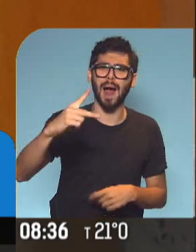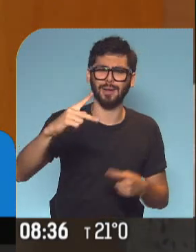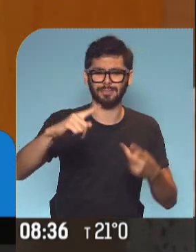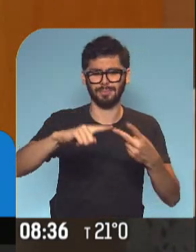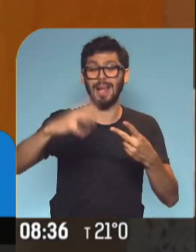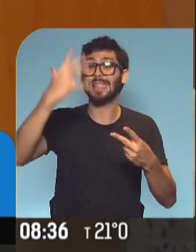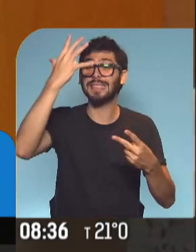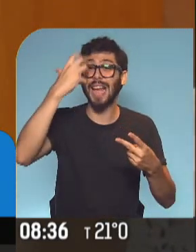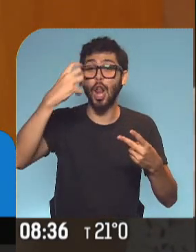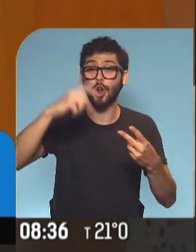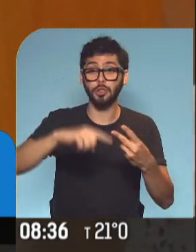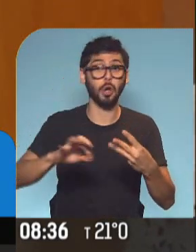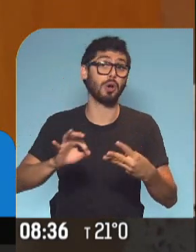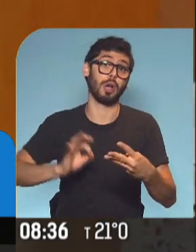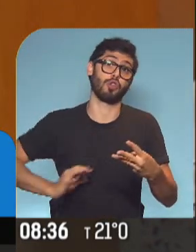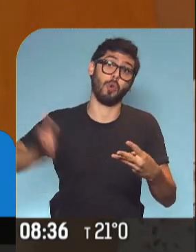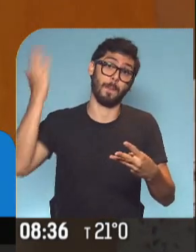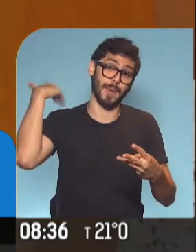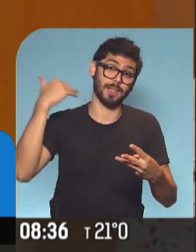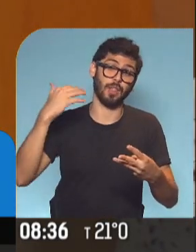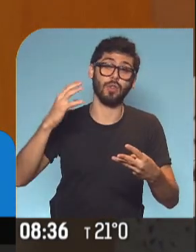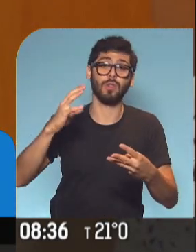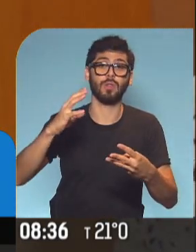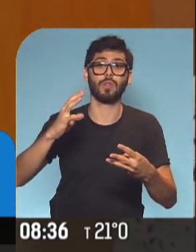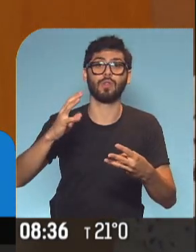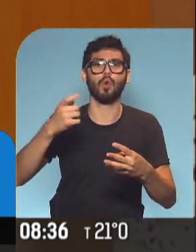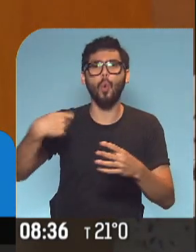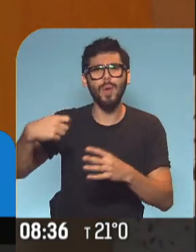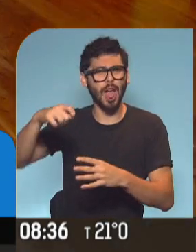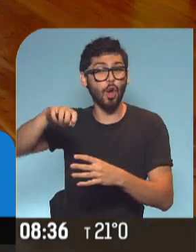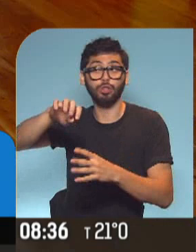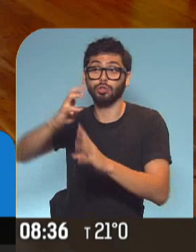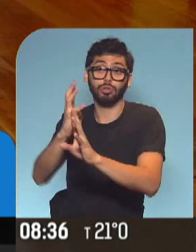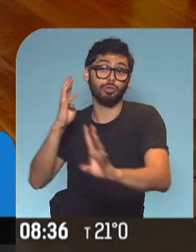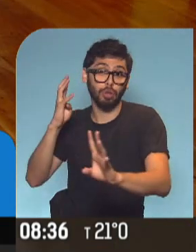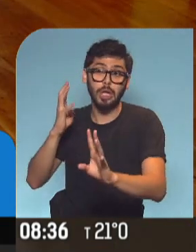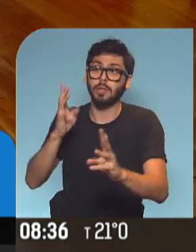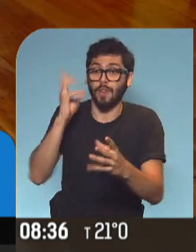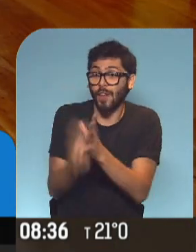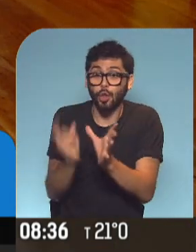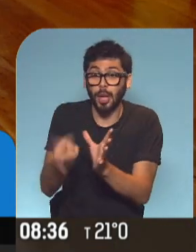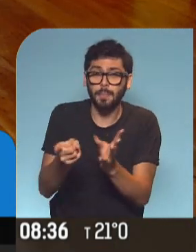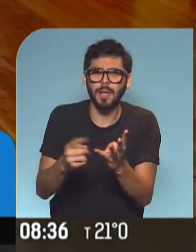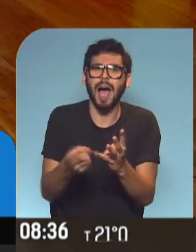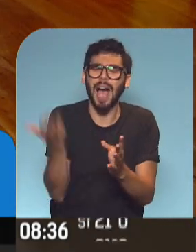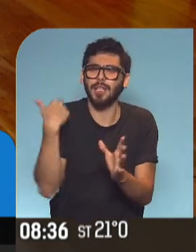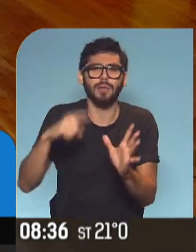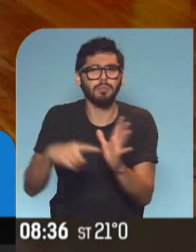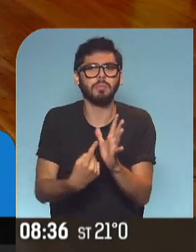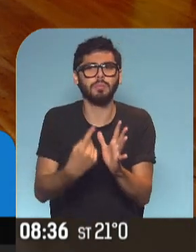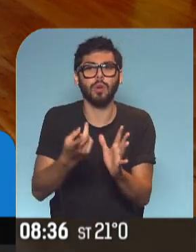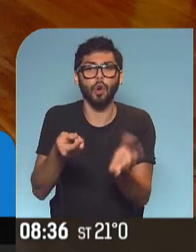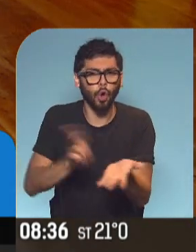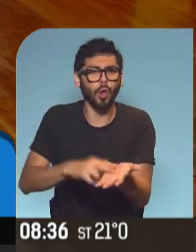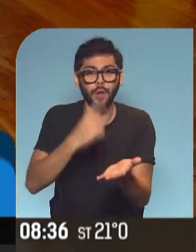nivel nacional con el año pasado con las colas de los jubilados para cobrar o sea estamos teniendo una ciudad con sedes ayer se vio también en